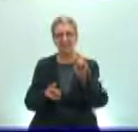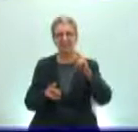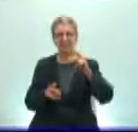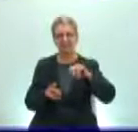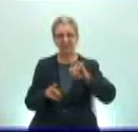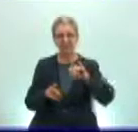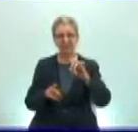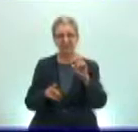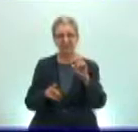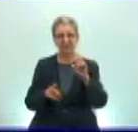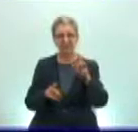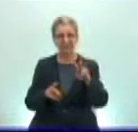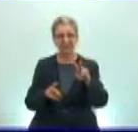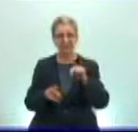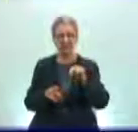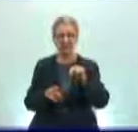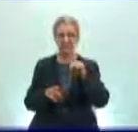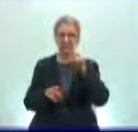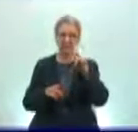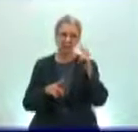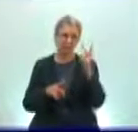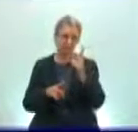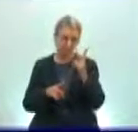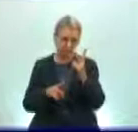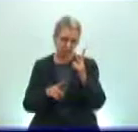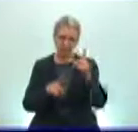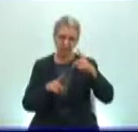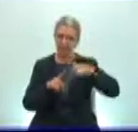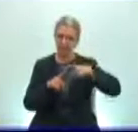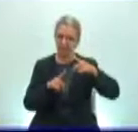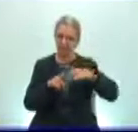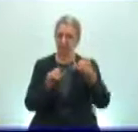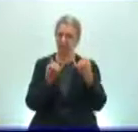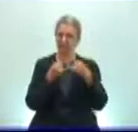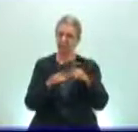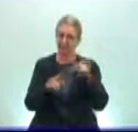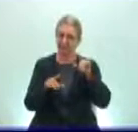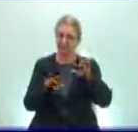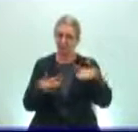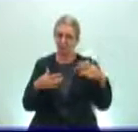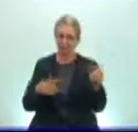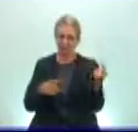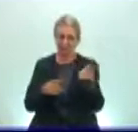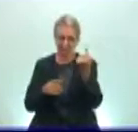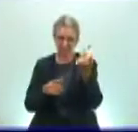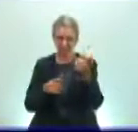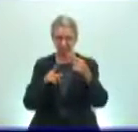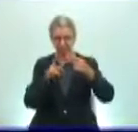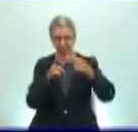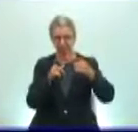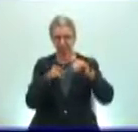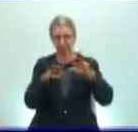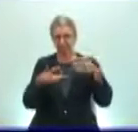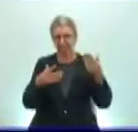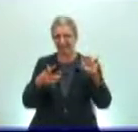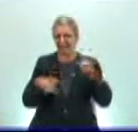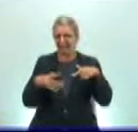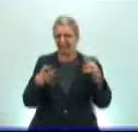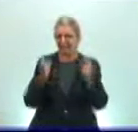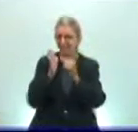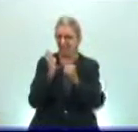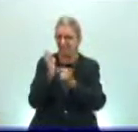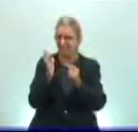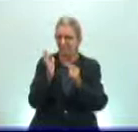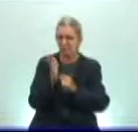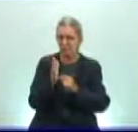estamos orientando dos actividades sumamente importantes. En primer lugar, ¿qué factores posibilitaron